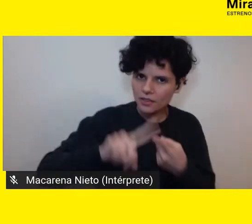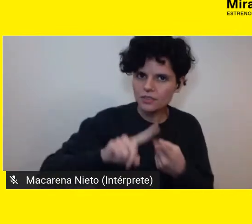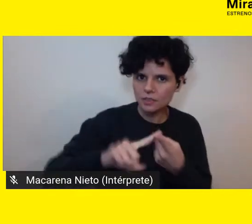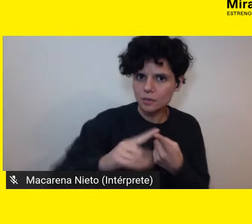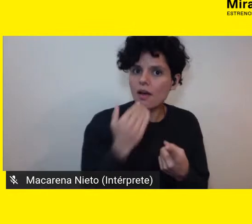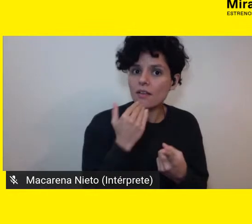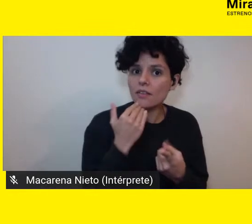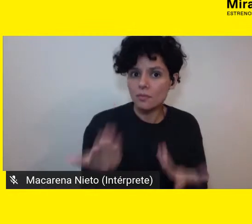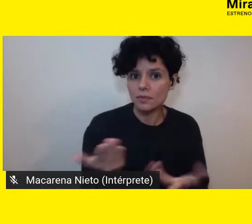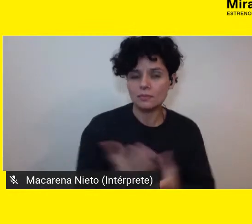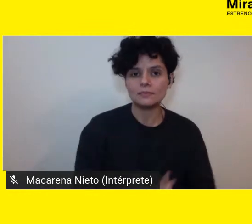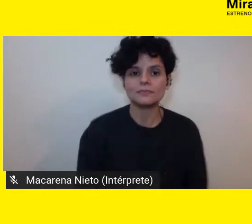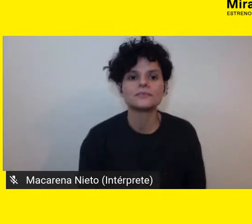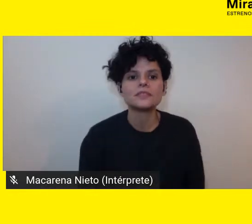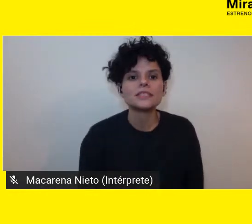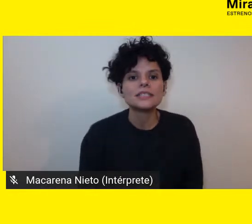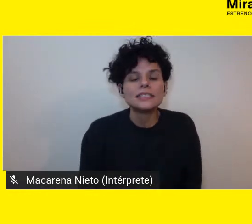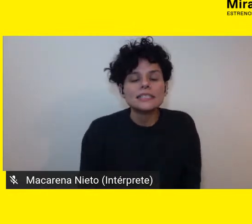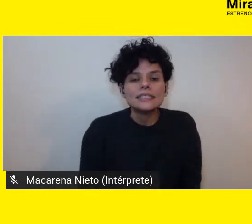participar opinando